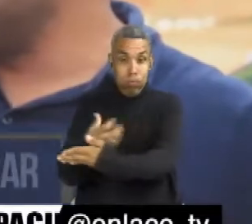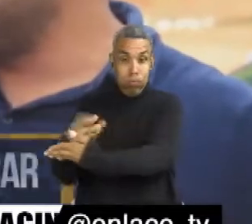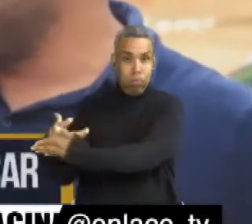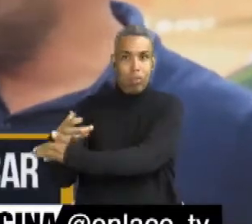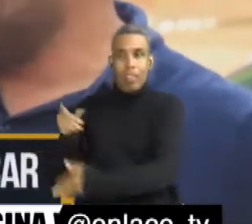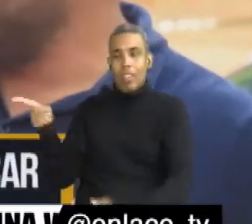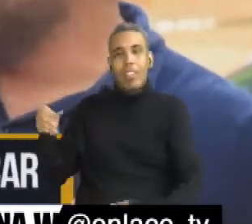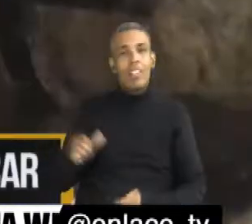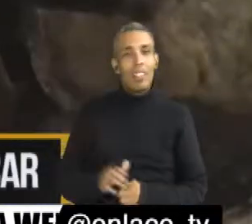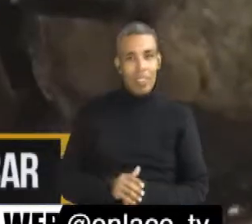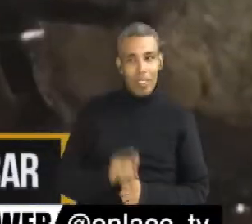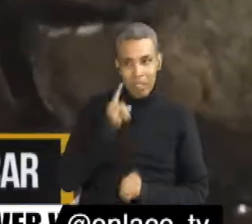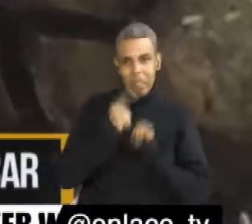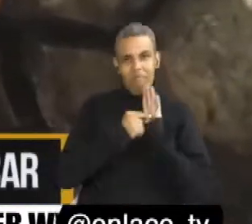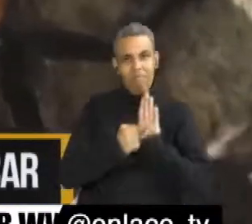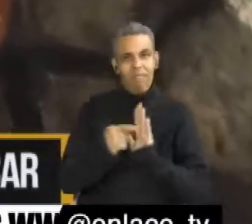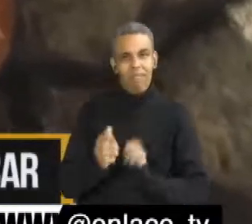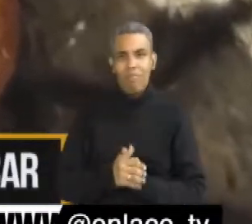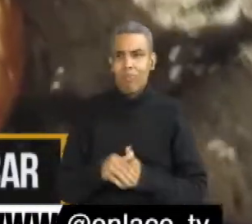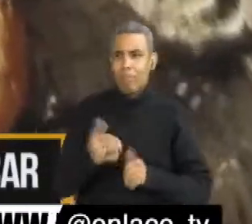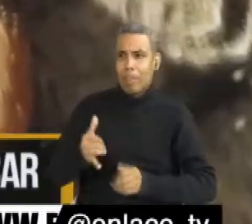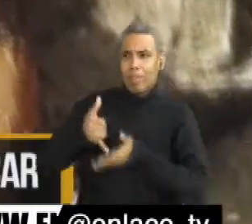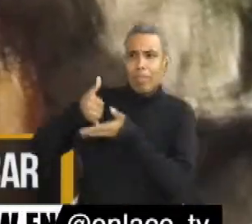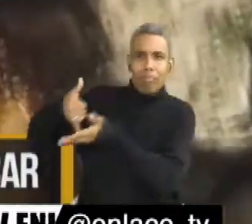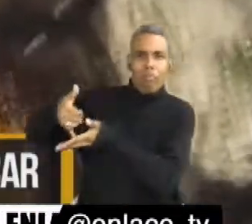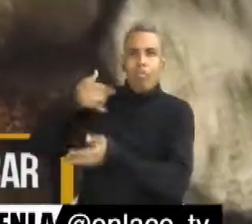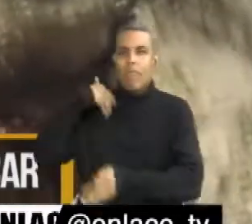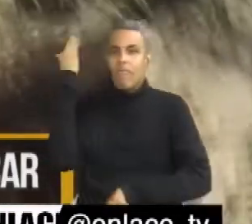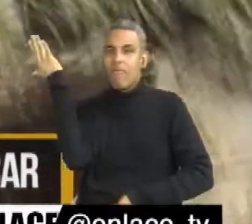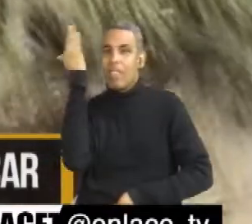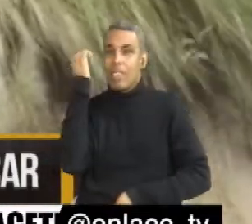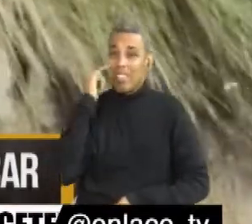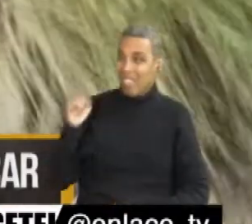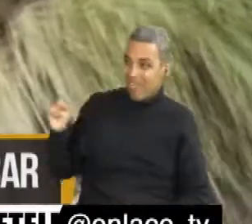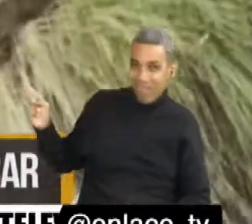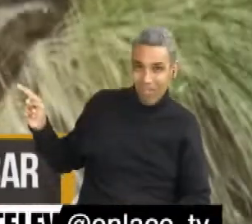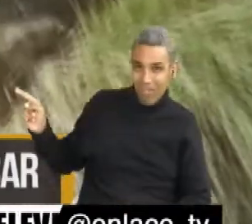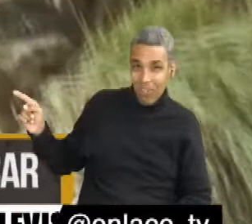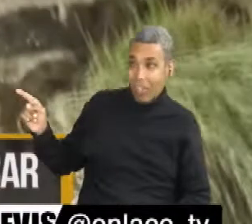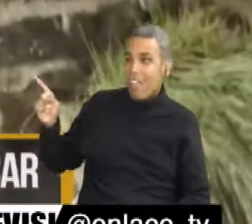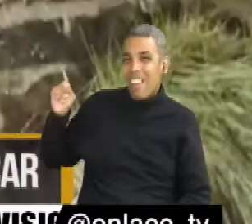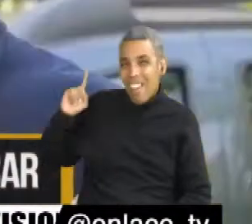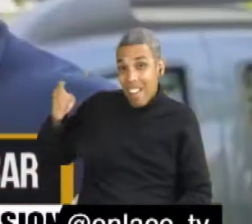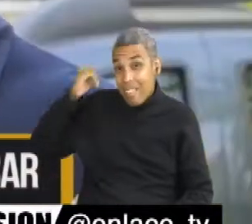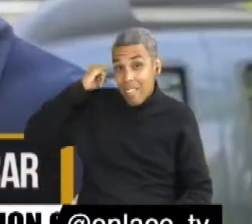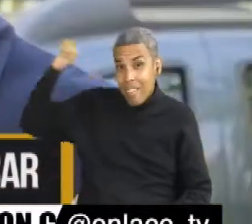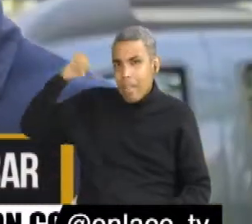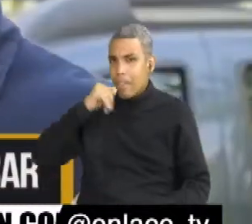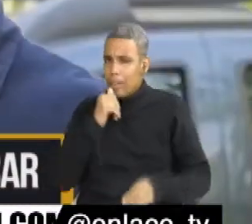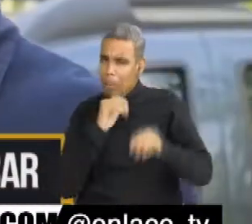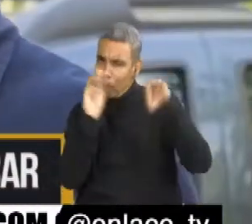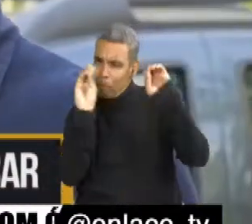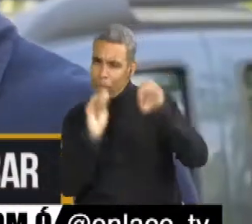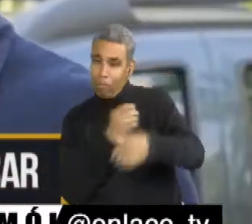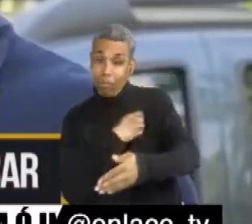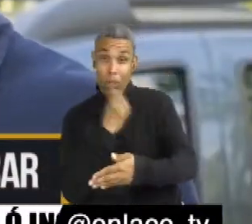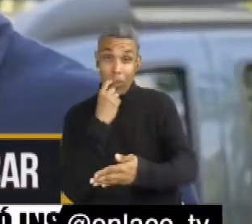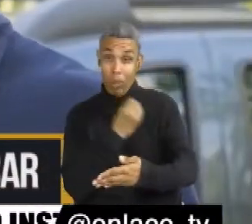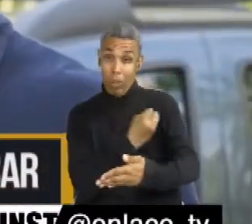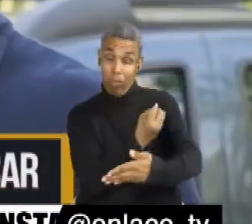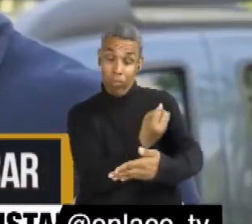premio Oscar de la Academia por efectos visuales en la película El Libro de la Selva. Yo todavía siento que mi carrera está